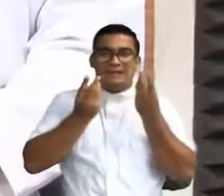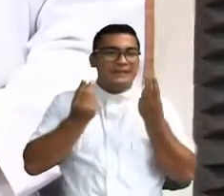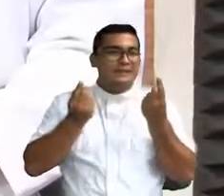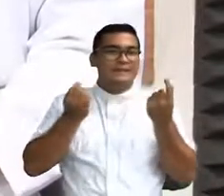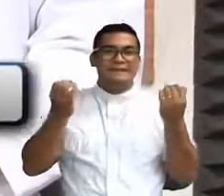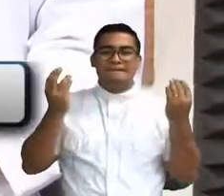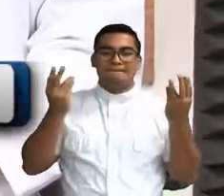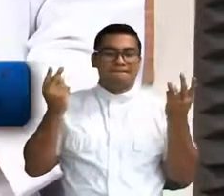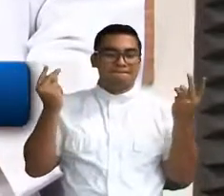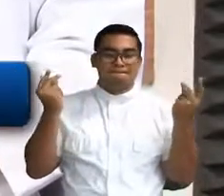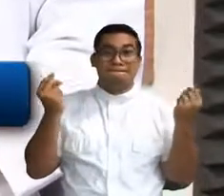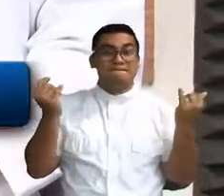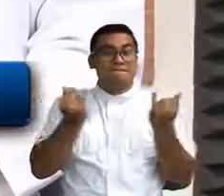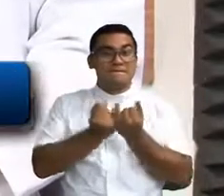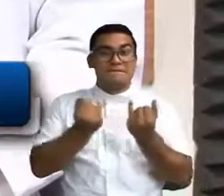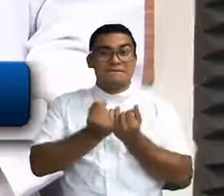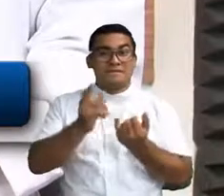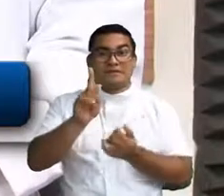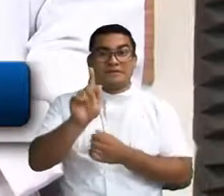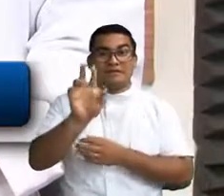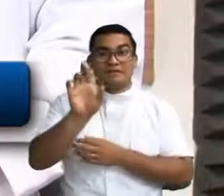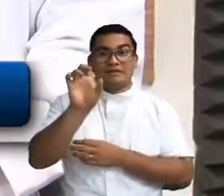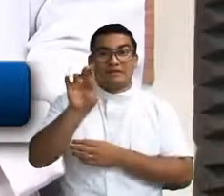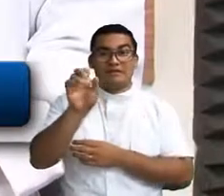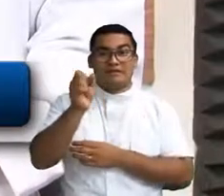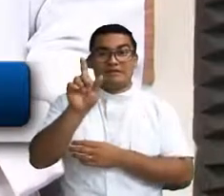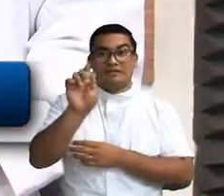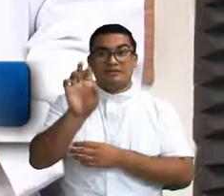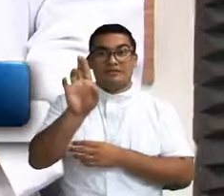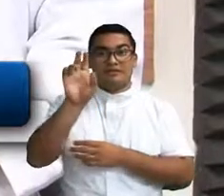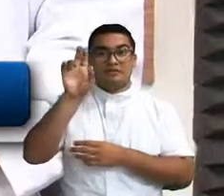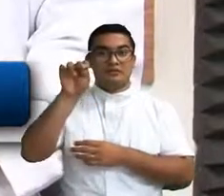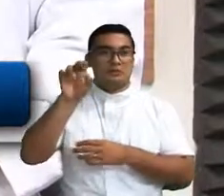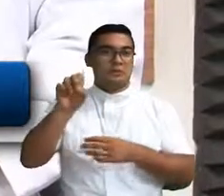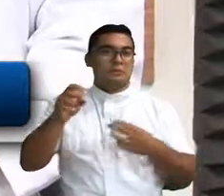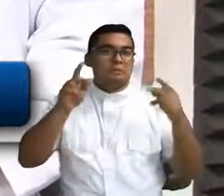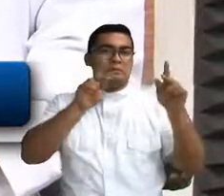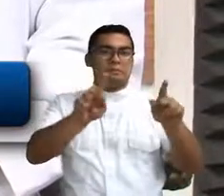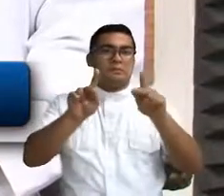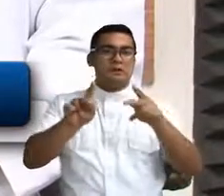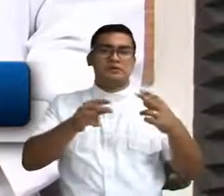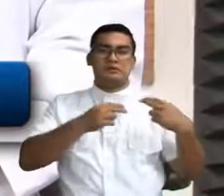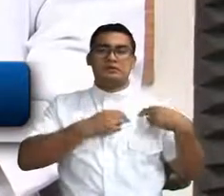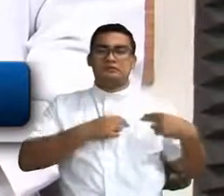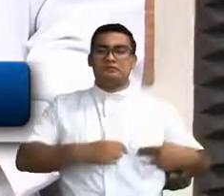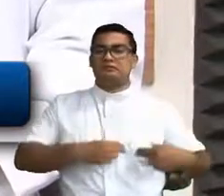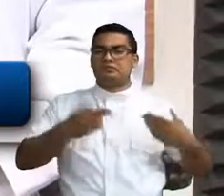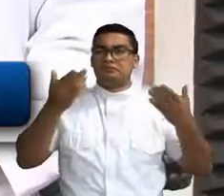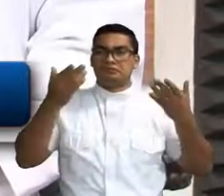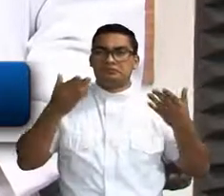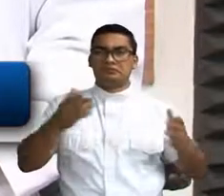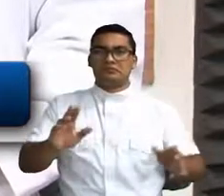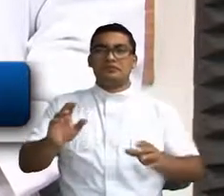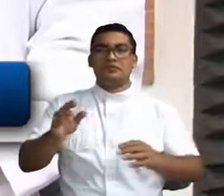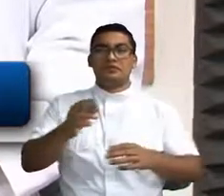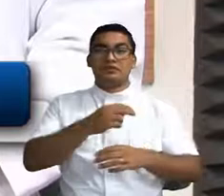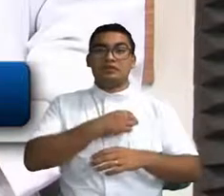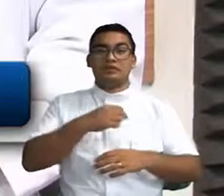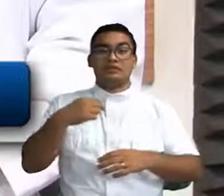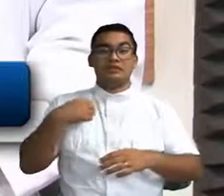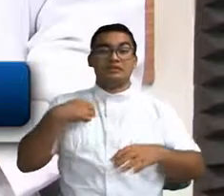trastorno generalizado que nosotros mostramos como seres humanos, ya que cualquier actividad, ya